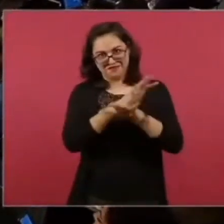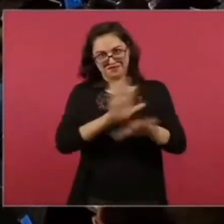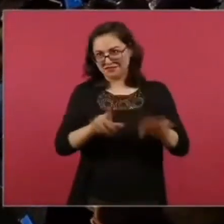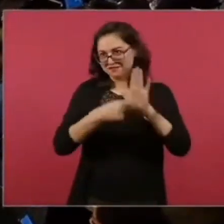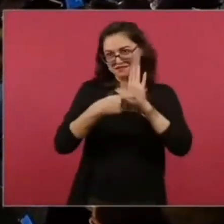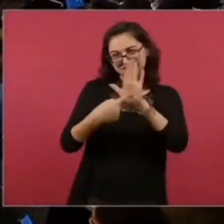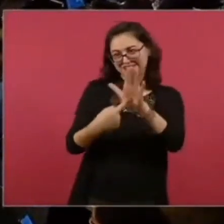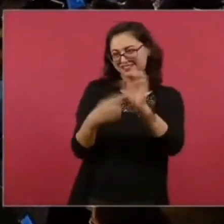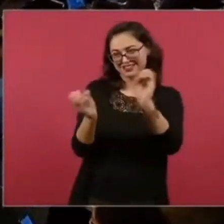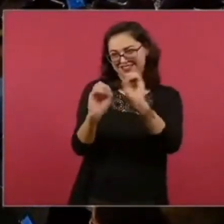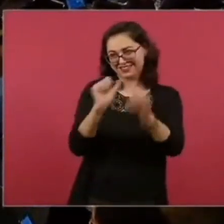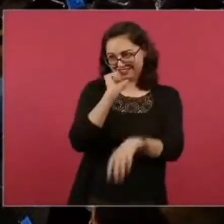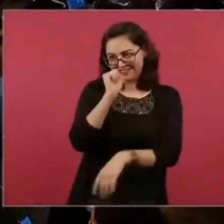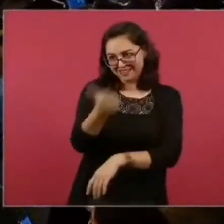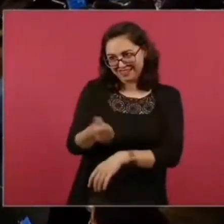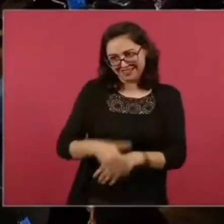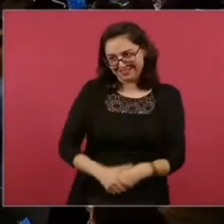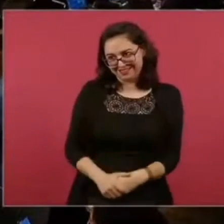Entonces,